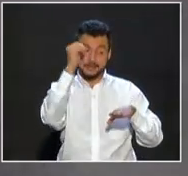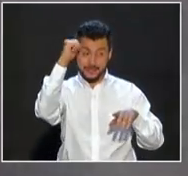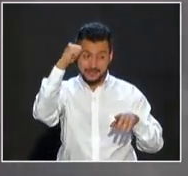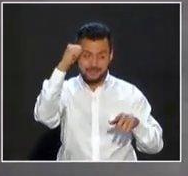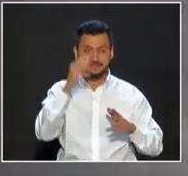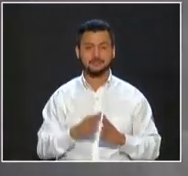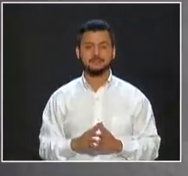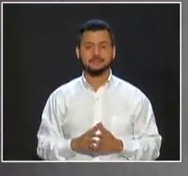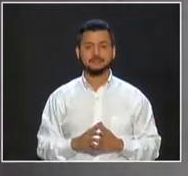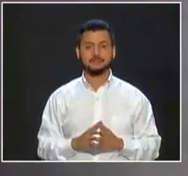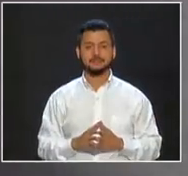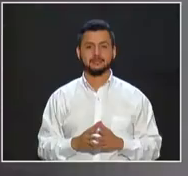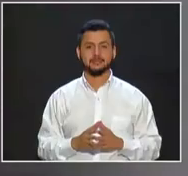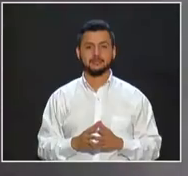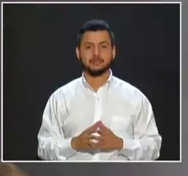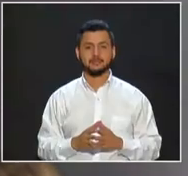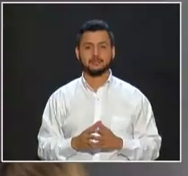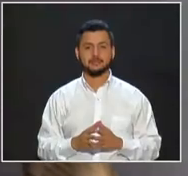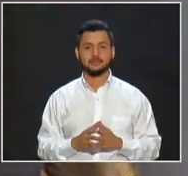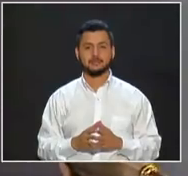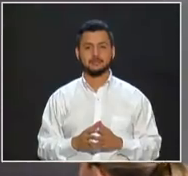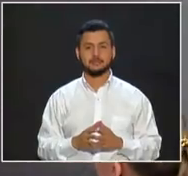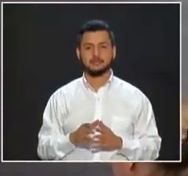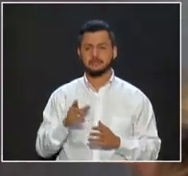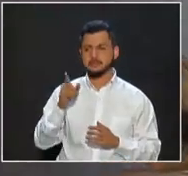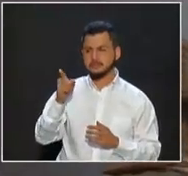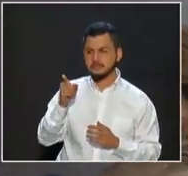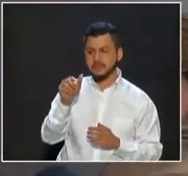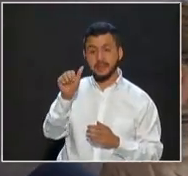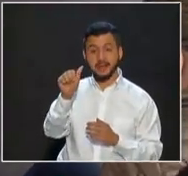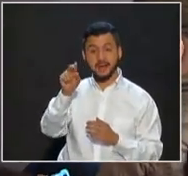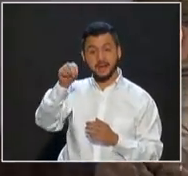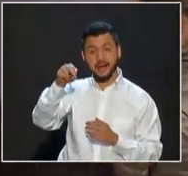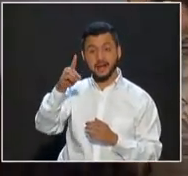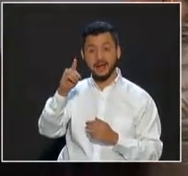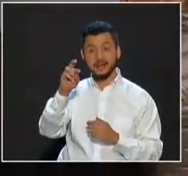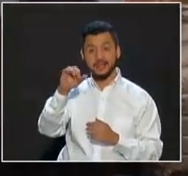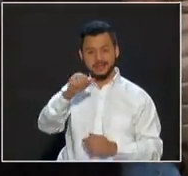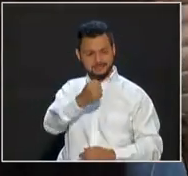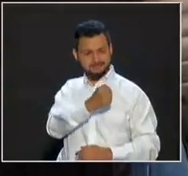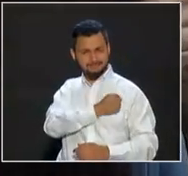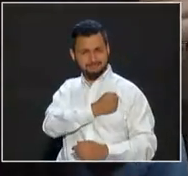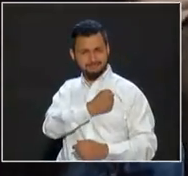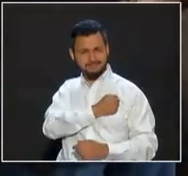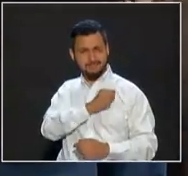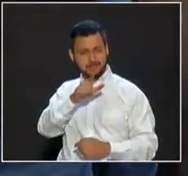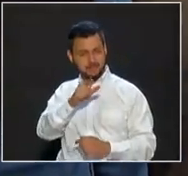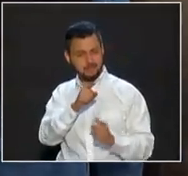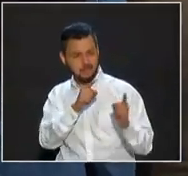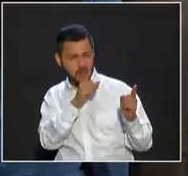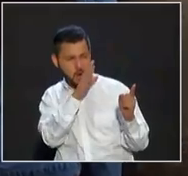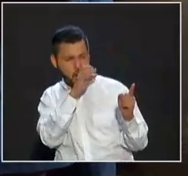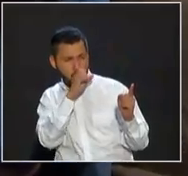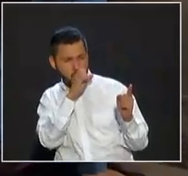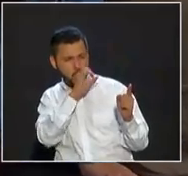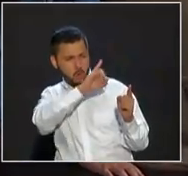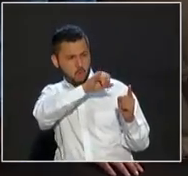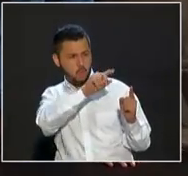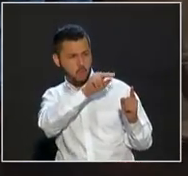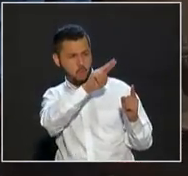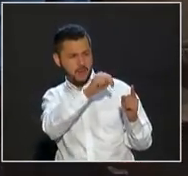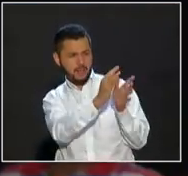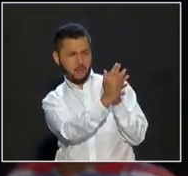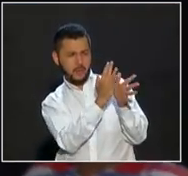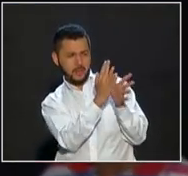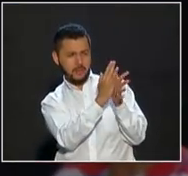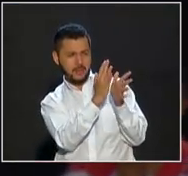convencen los argumentos del candidato con camilo restrepo lengua bien yo creo que no sólo la conexión con